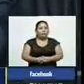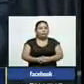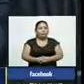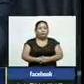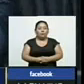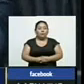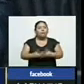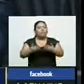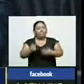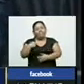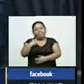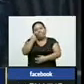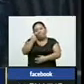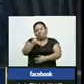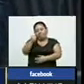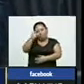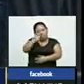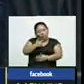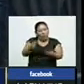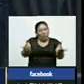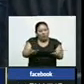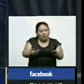Da tristeza ver cómo está todo.